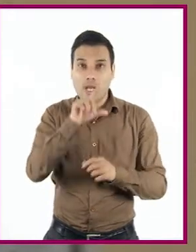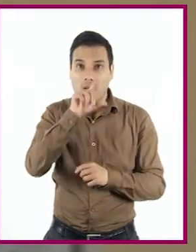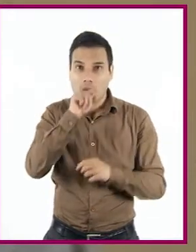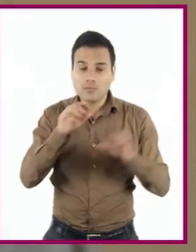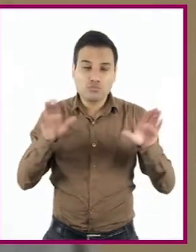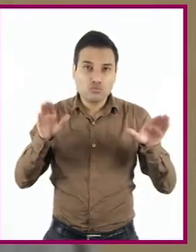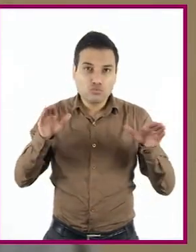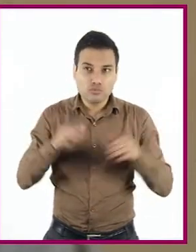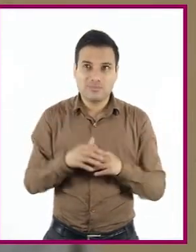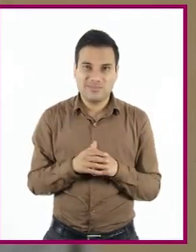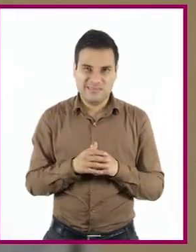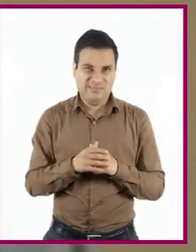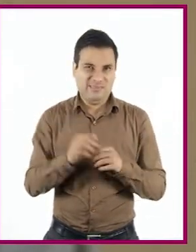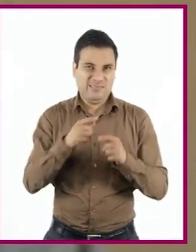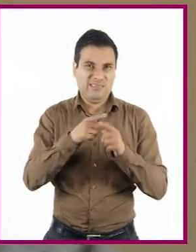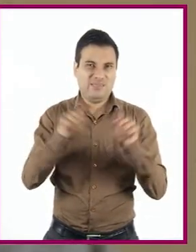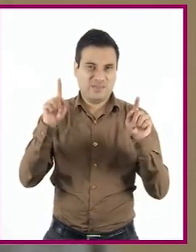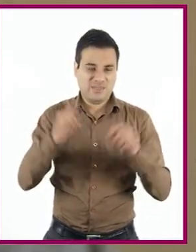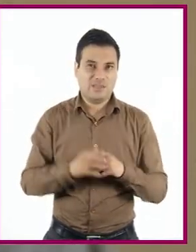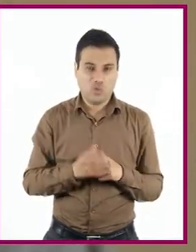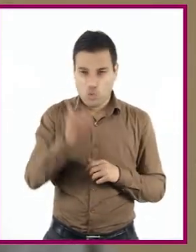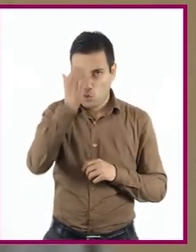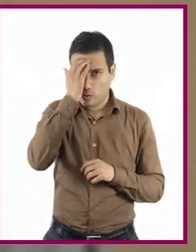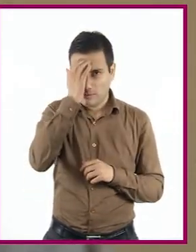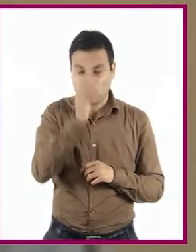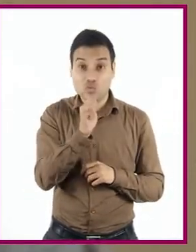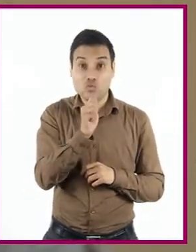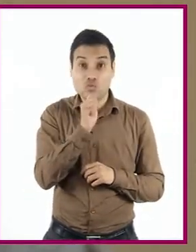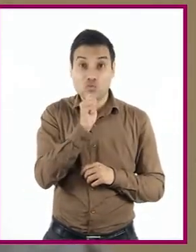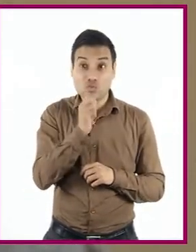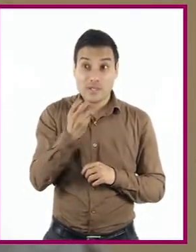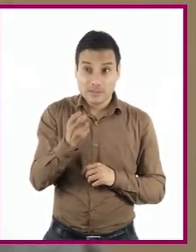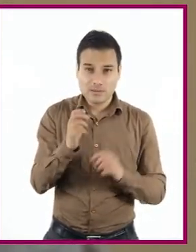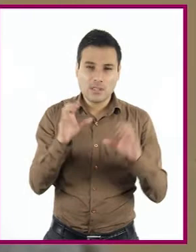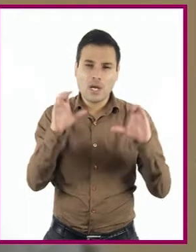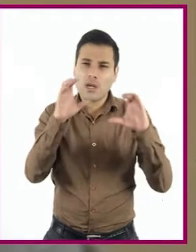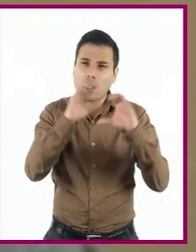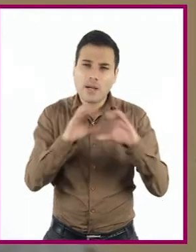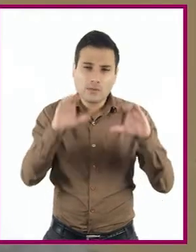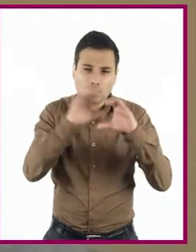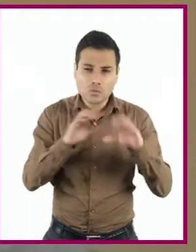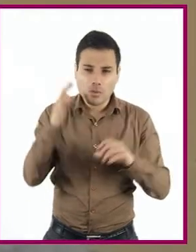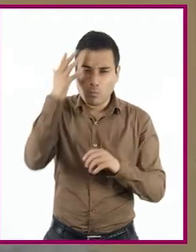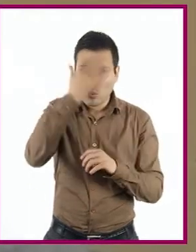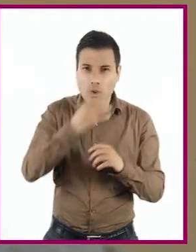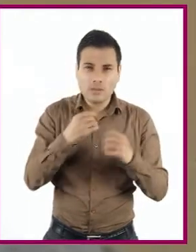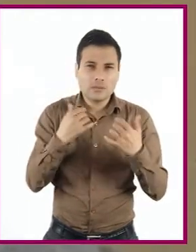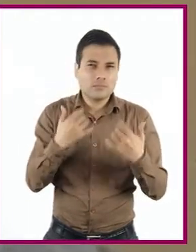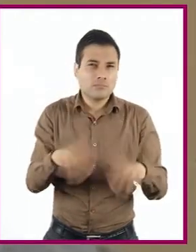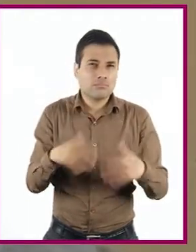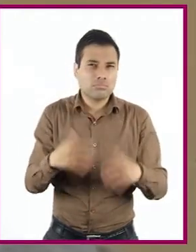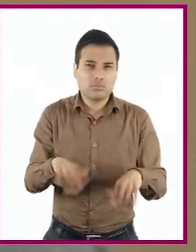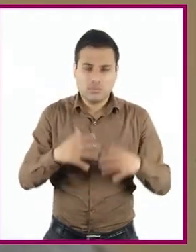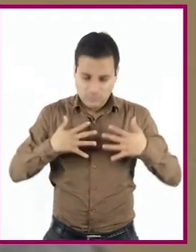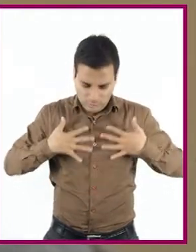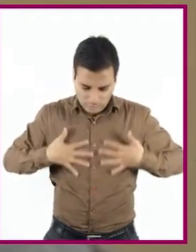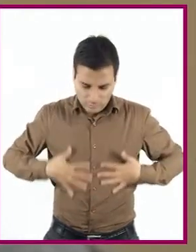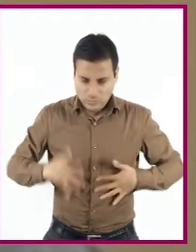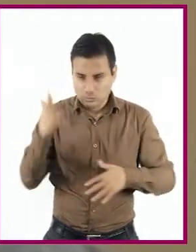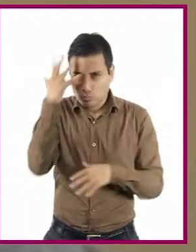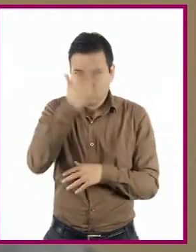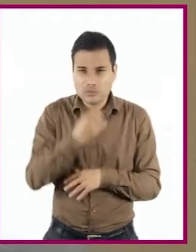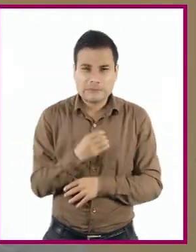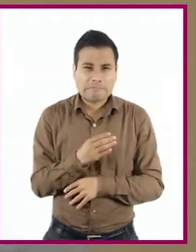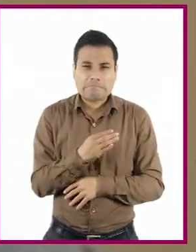Era diferente y no era conocida. Esta ave tenía un canto espectacular, al igual que su plumaje. Eran tan dóciles que